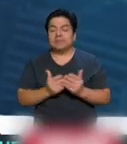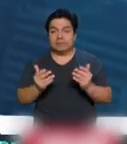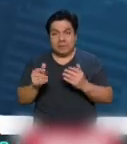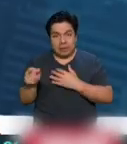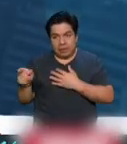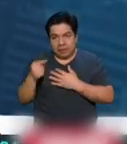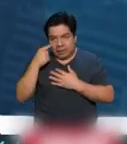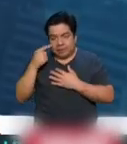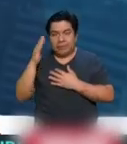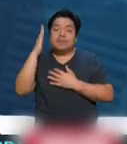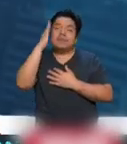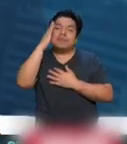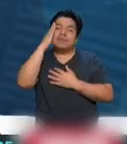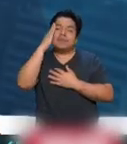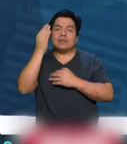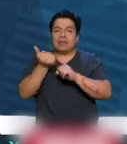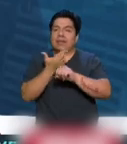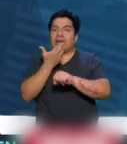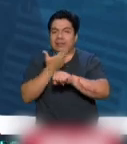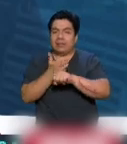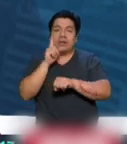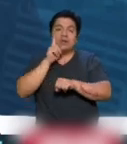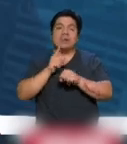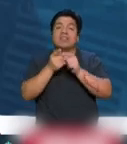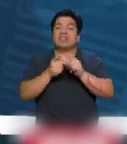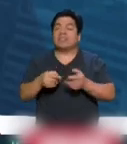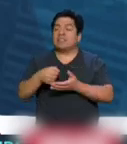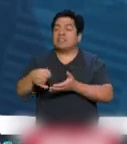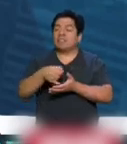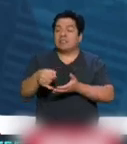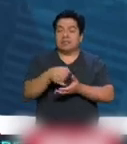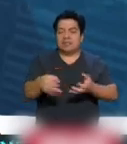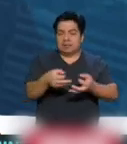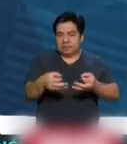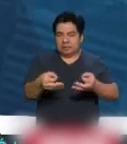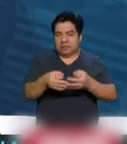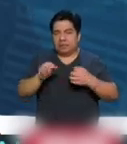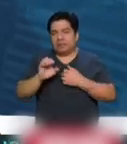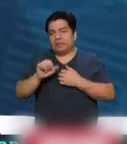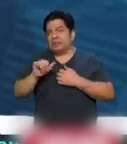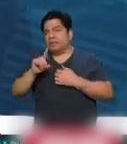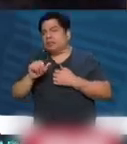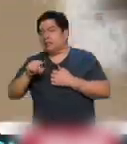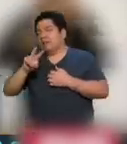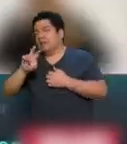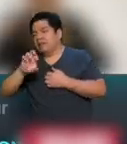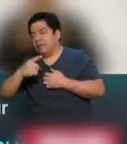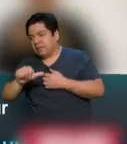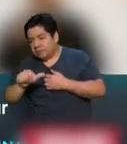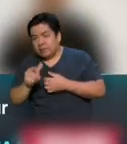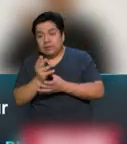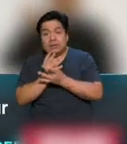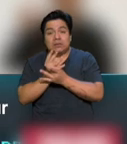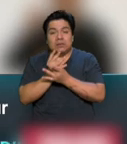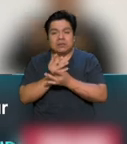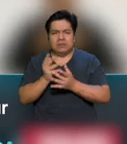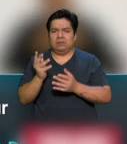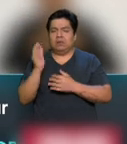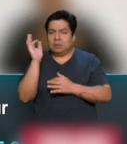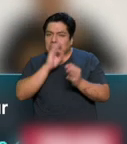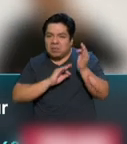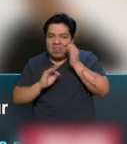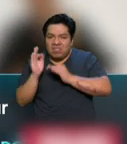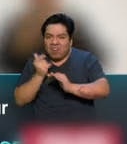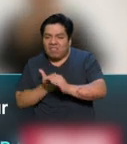Por su parte, la titular de la Secretaría de Desarrollo Agrario, Territorial y Urbano, Edna Vega Rangel, alertó sobre el cobro fraudulento